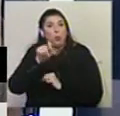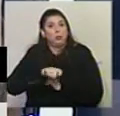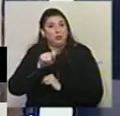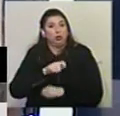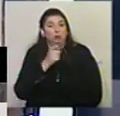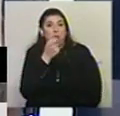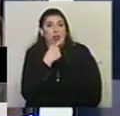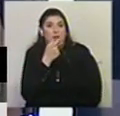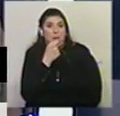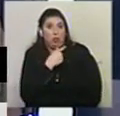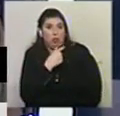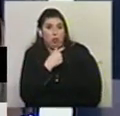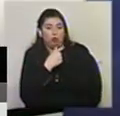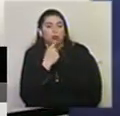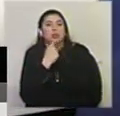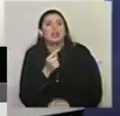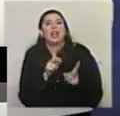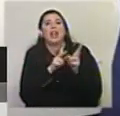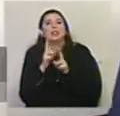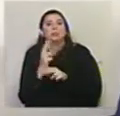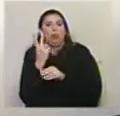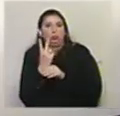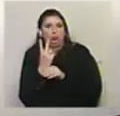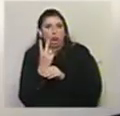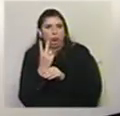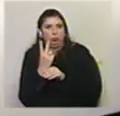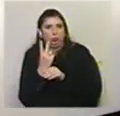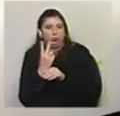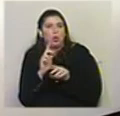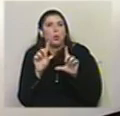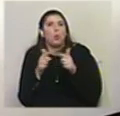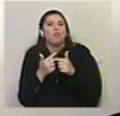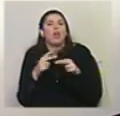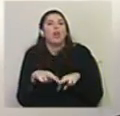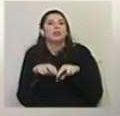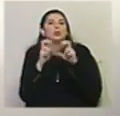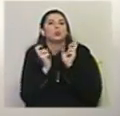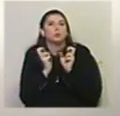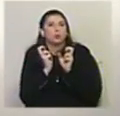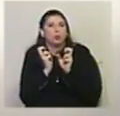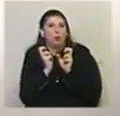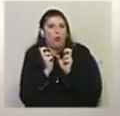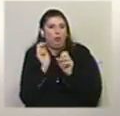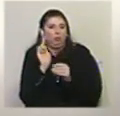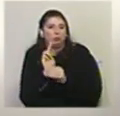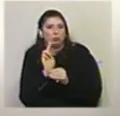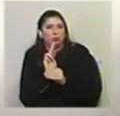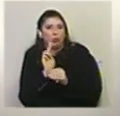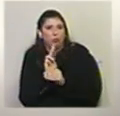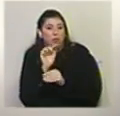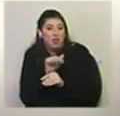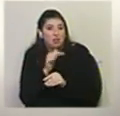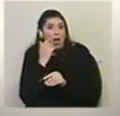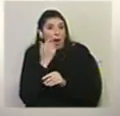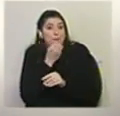que estaban en fase 2, o sea, que ni siquiera había un estudio caso control para demostrar si era mejor que el